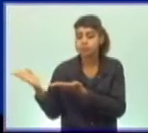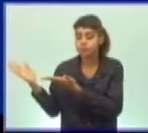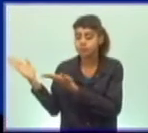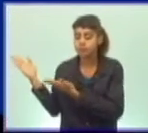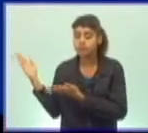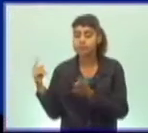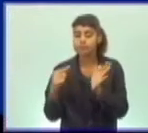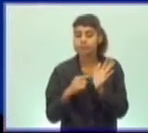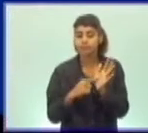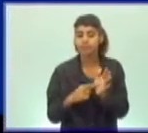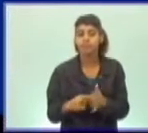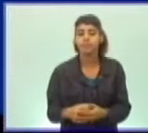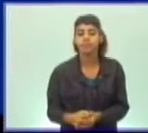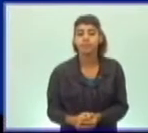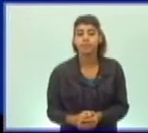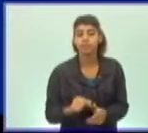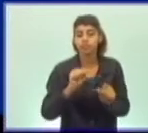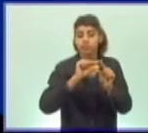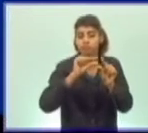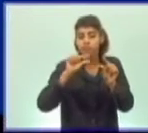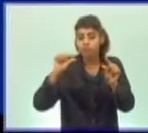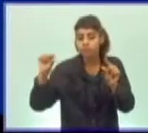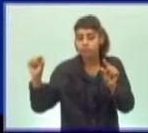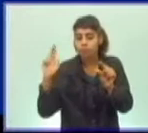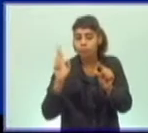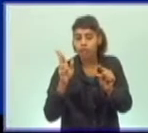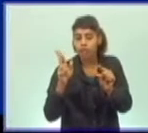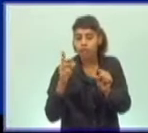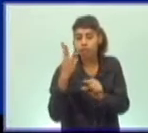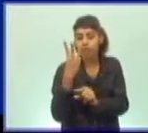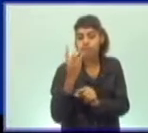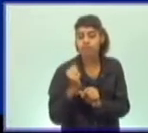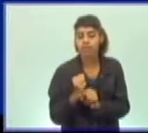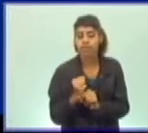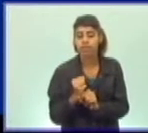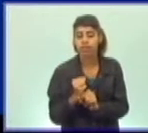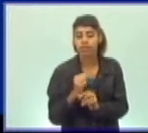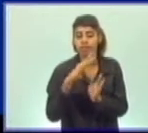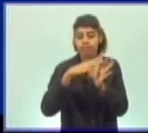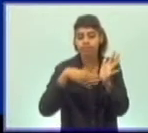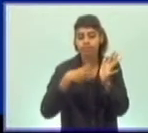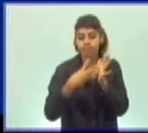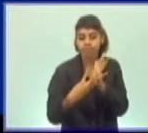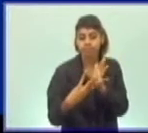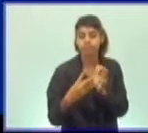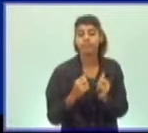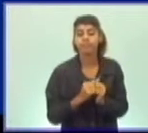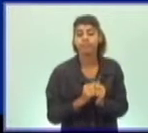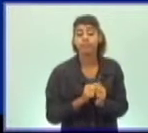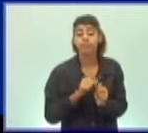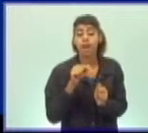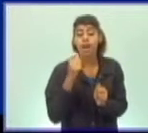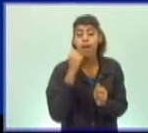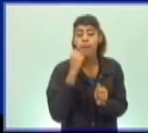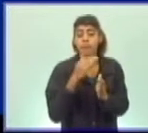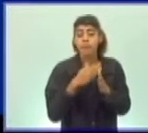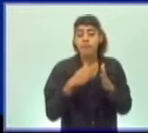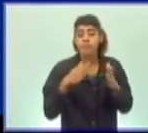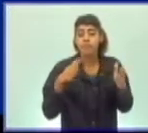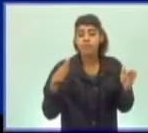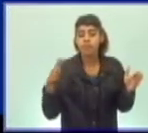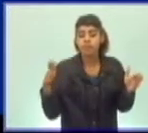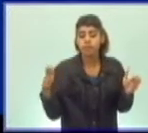muestro el periodo 3 de la tabla periódica. ¿Ustedes qué van a responder? Bueno, el elemento de mayor tamaño